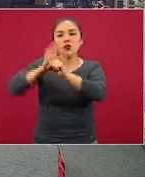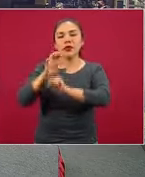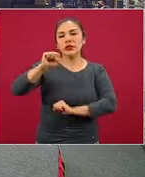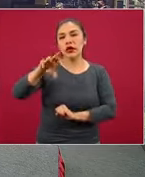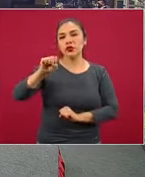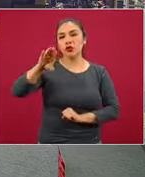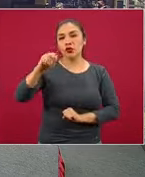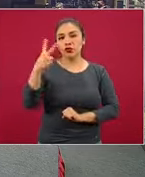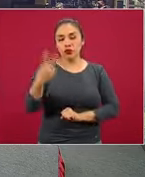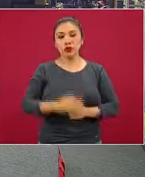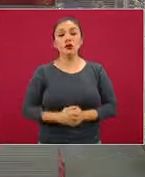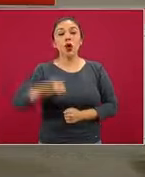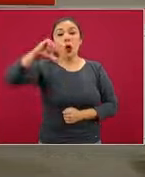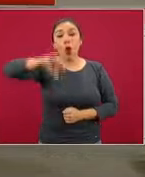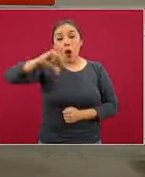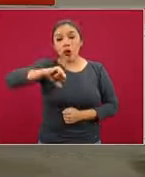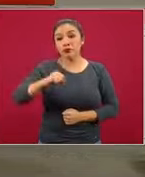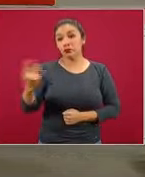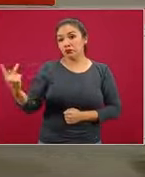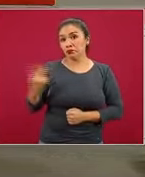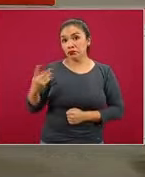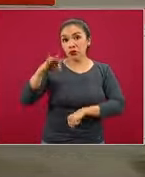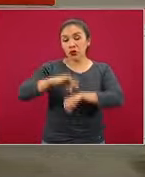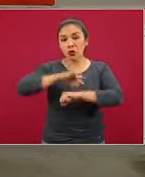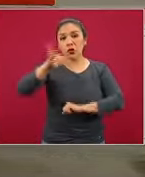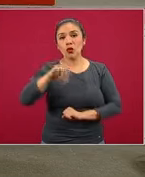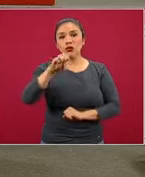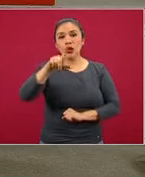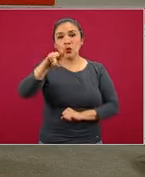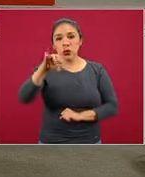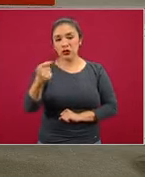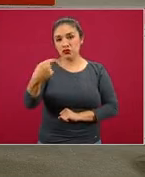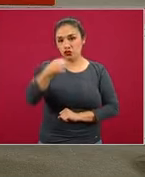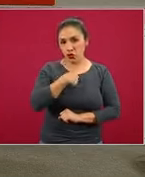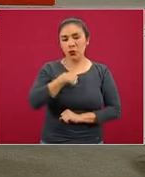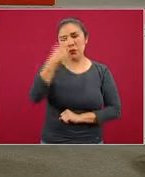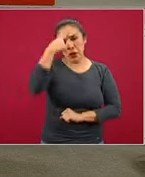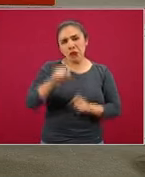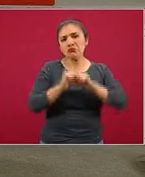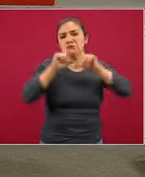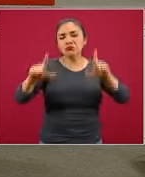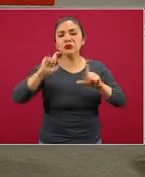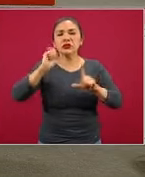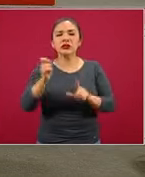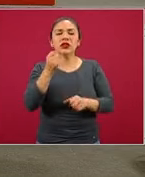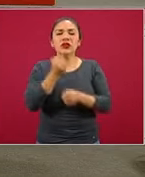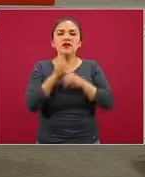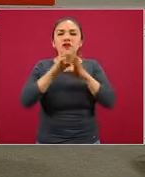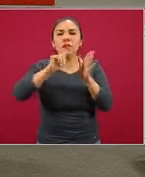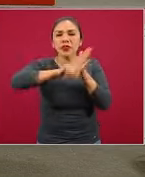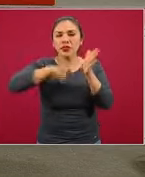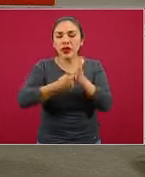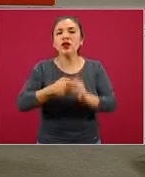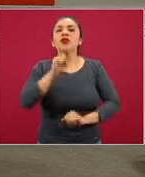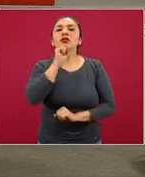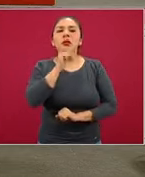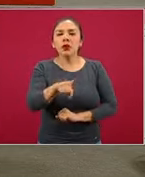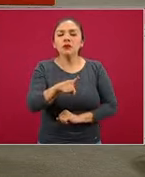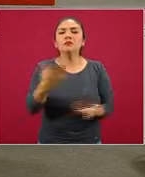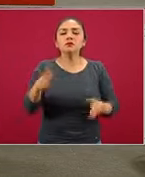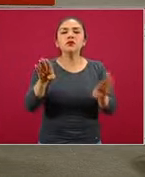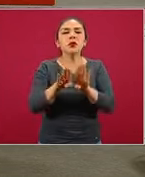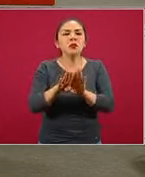SARS-CoV-2. Hoy estaremos el doctor José Luis Salomía y yo, y presentaremos el informe técnico y también